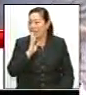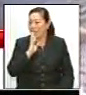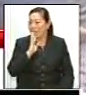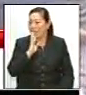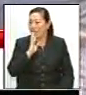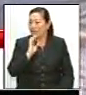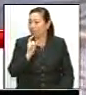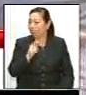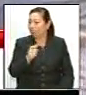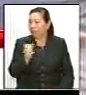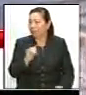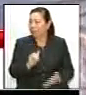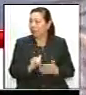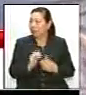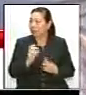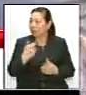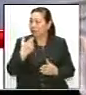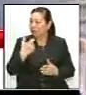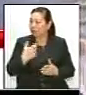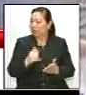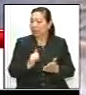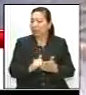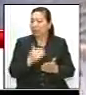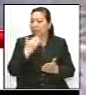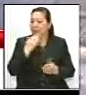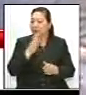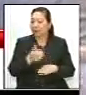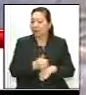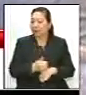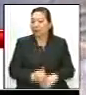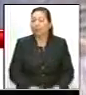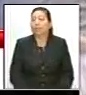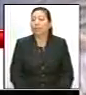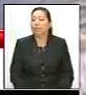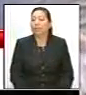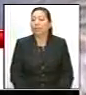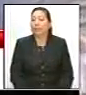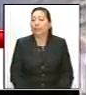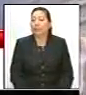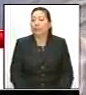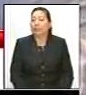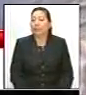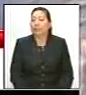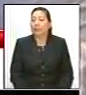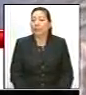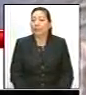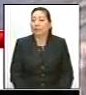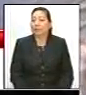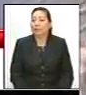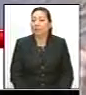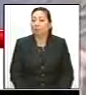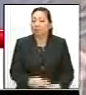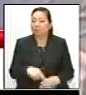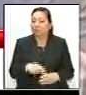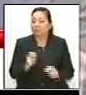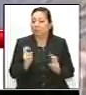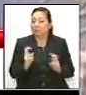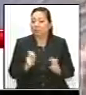sus colegas, lo pintan de cuerpo entero a quien hace esas actitudes. Dicho esto, señor presidente, estoy por zanjado el